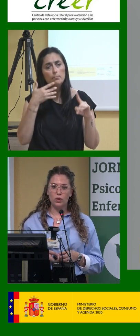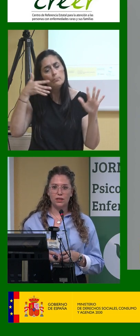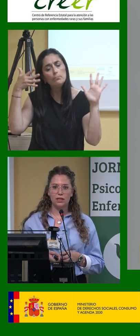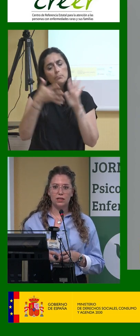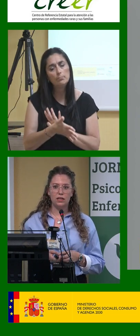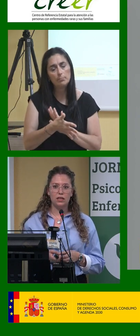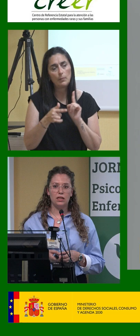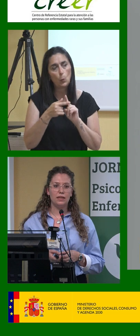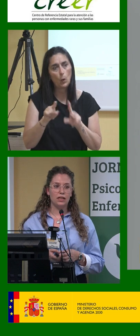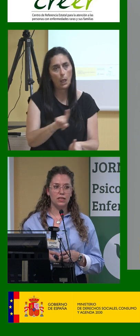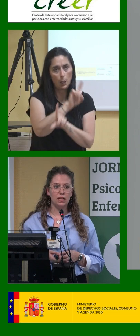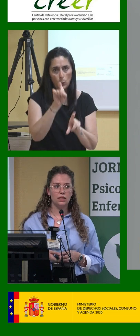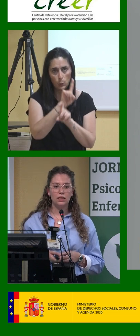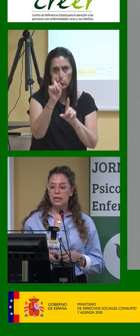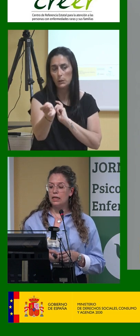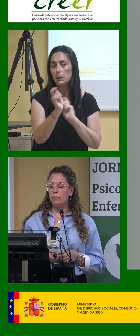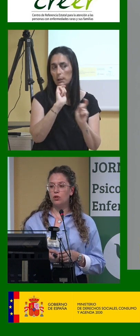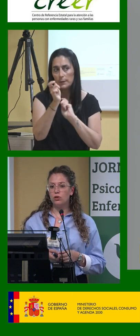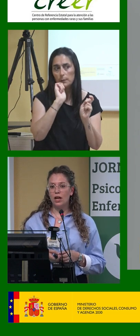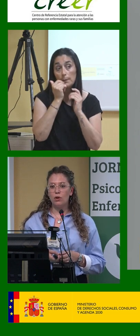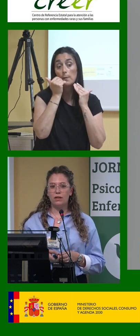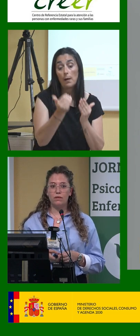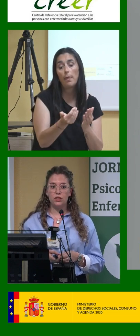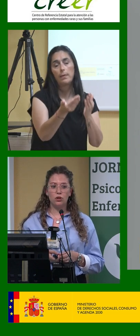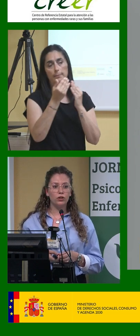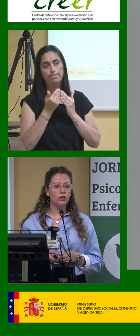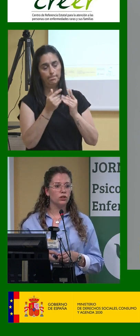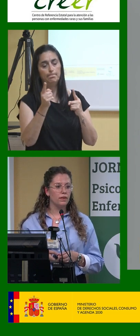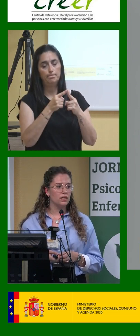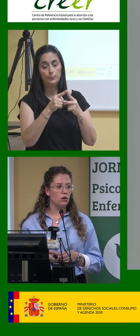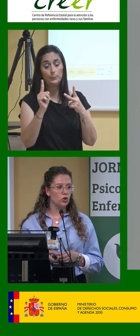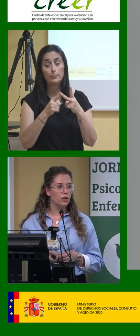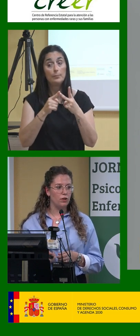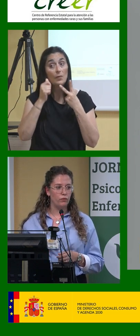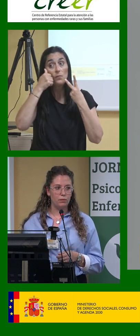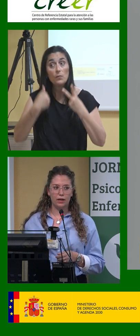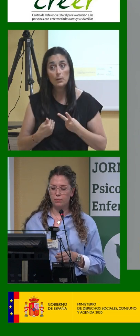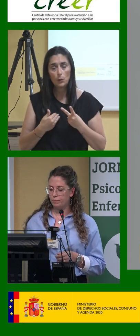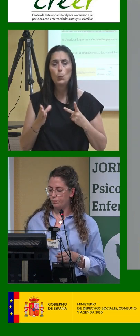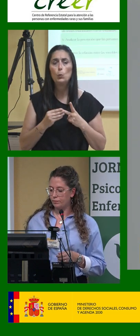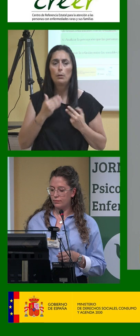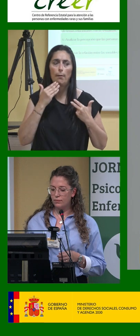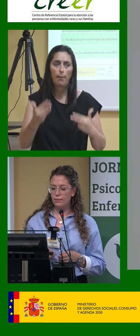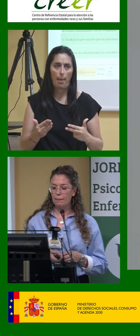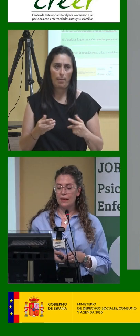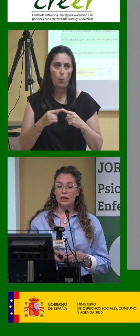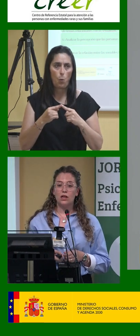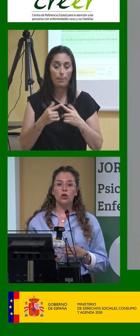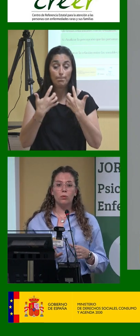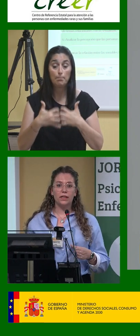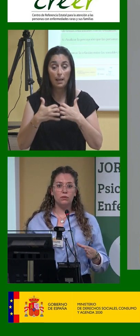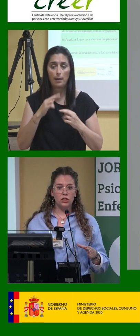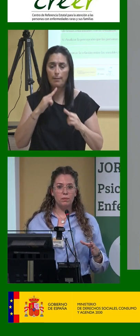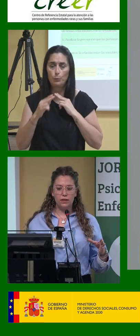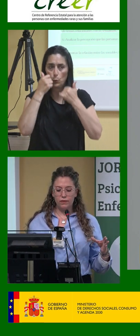mediante encuestas y entrevistas, y por otro lado, a nivel fisiológico, gracias al uso del biofeedback.